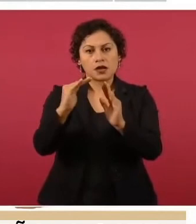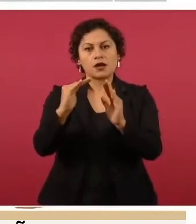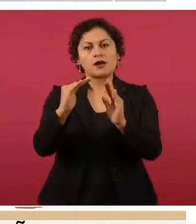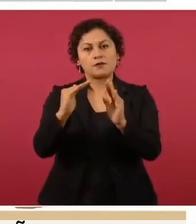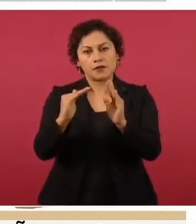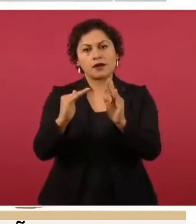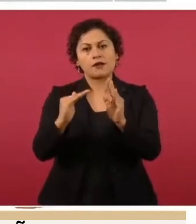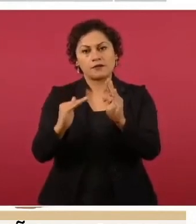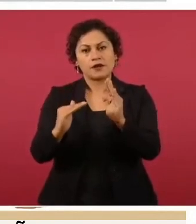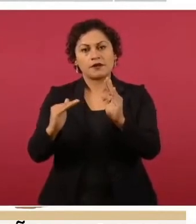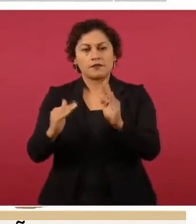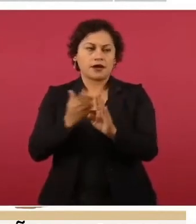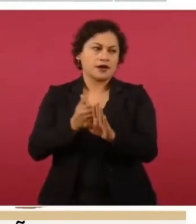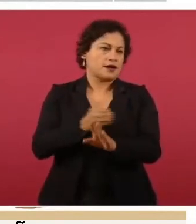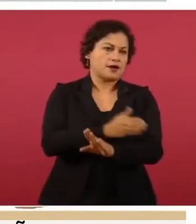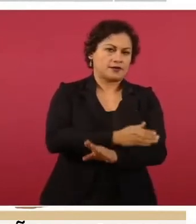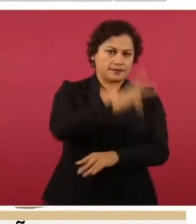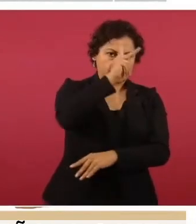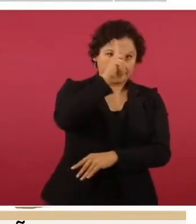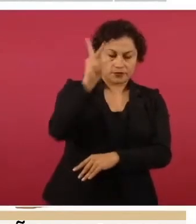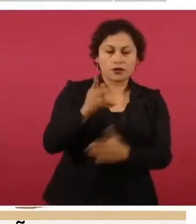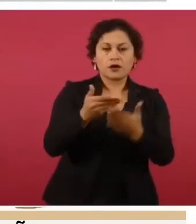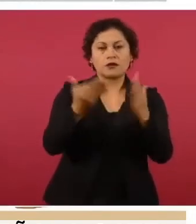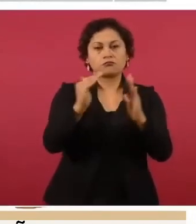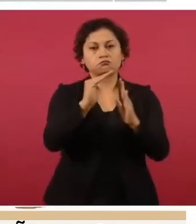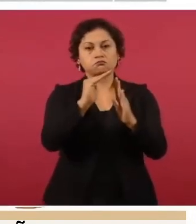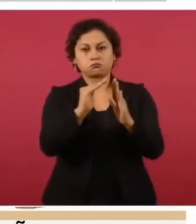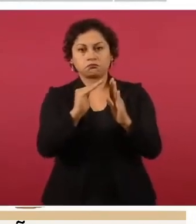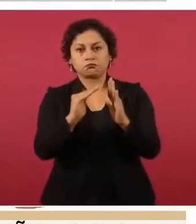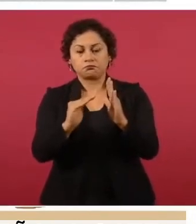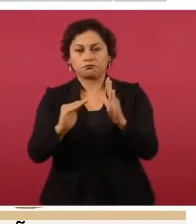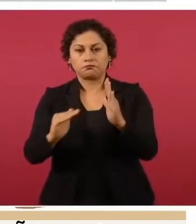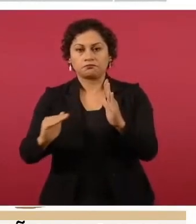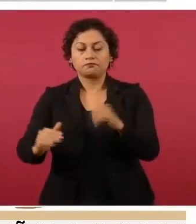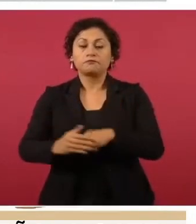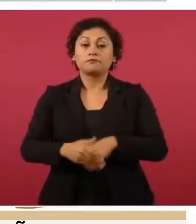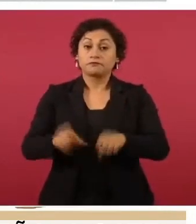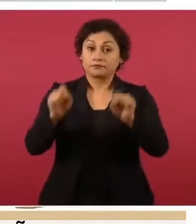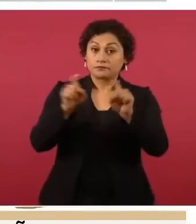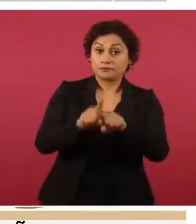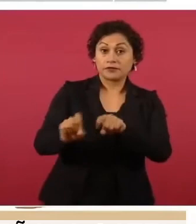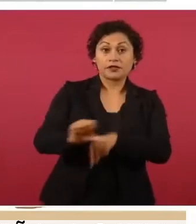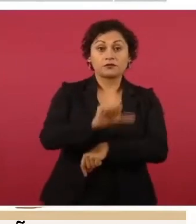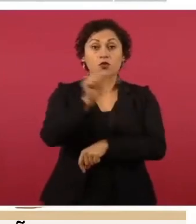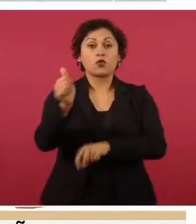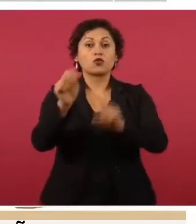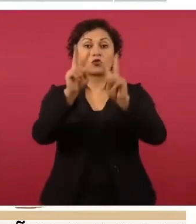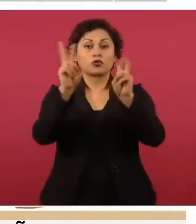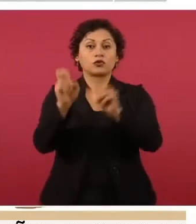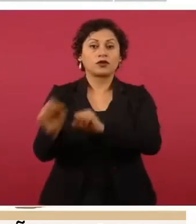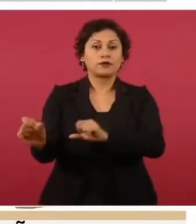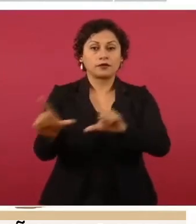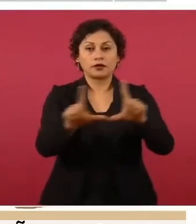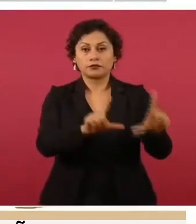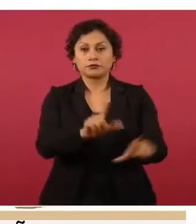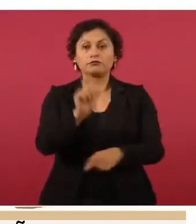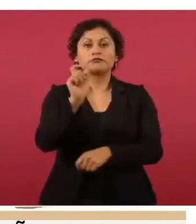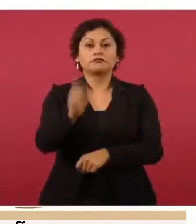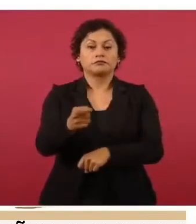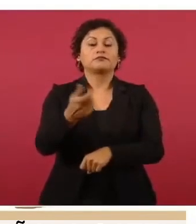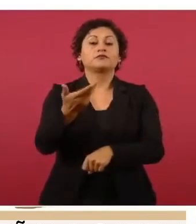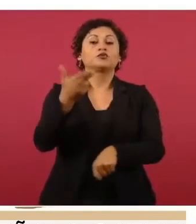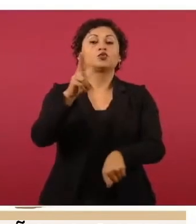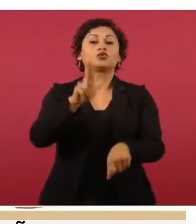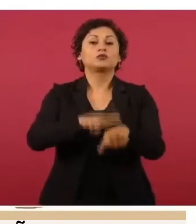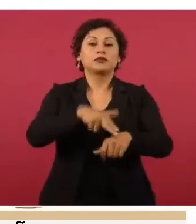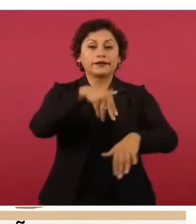semanas precedentes, y lo mismo para la ocupación hospitalaria que vemos en la siguiente imagen. Tenemos ocupaciones